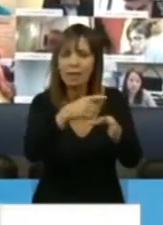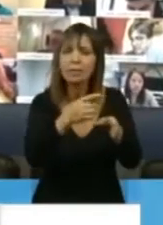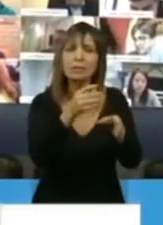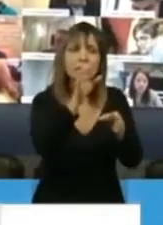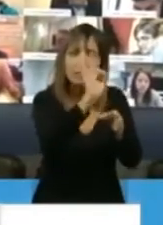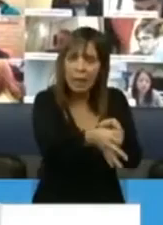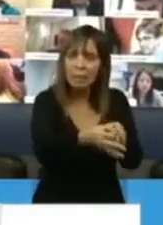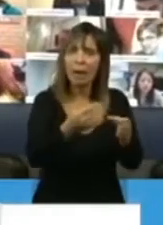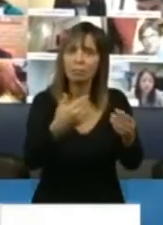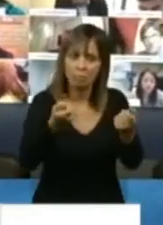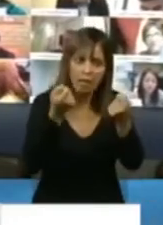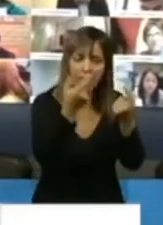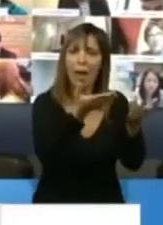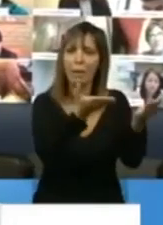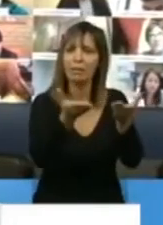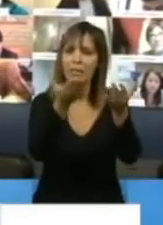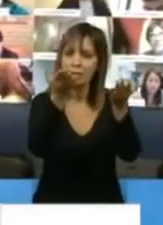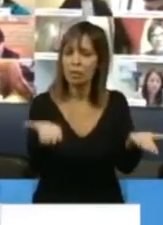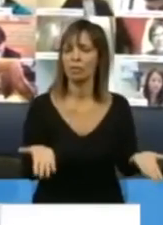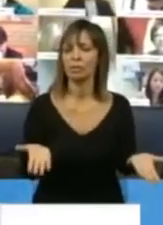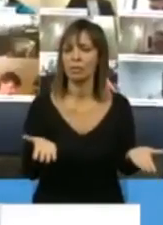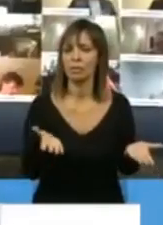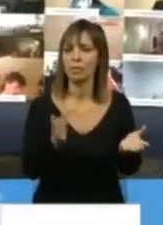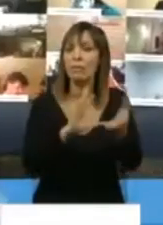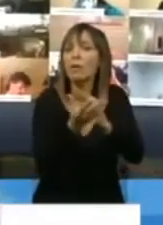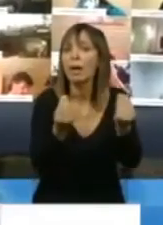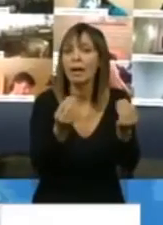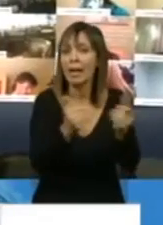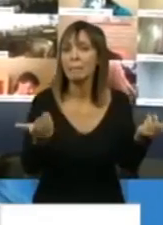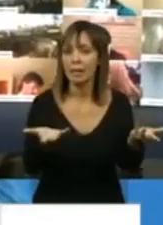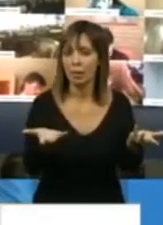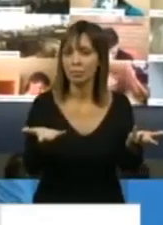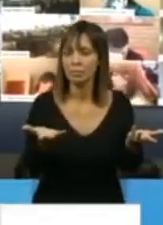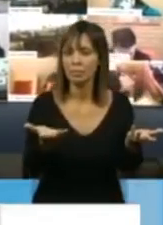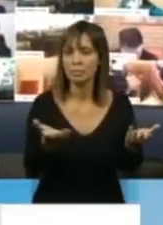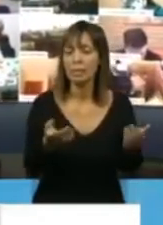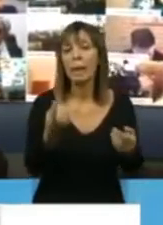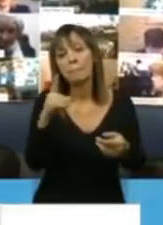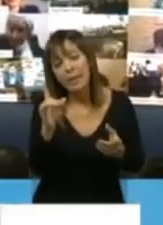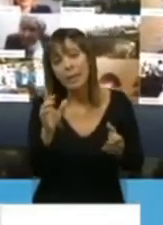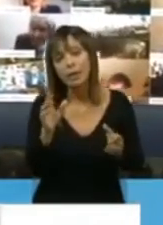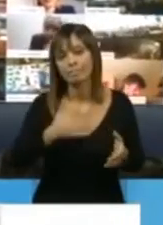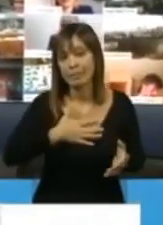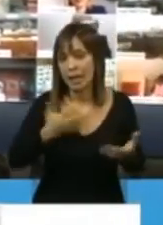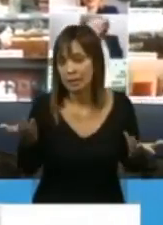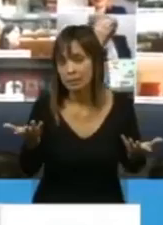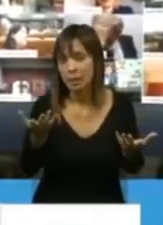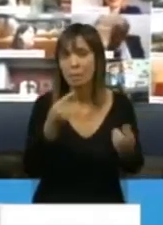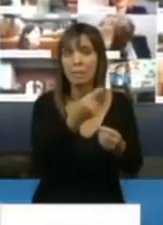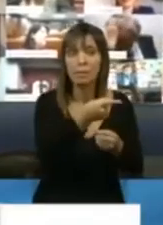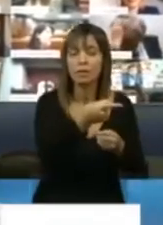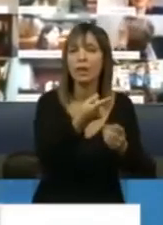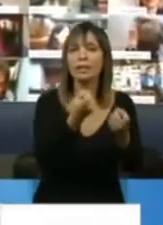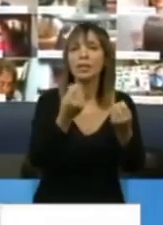beneficio de manera inmediata lamentablemente para tener acceso a este beneficio es necesario cobrar